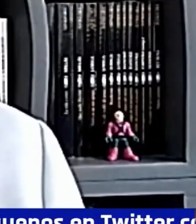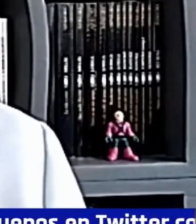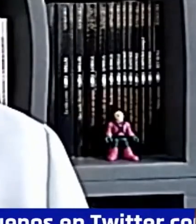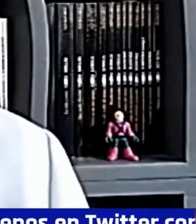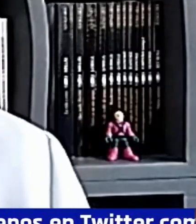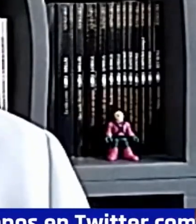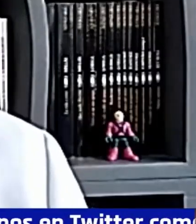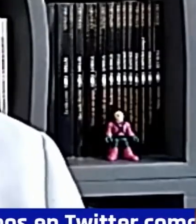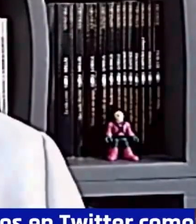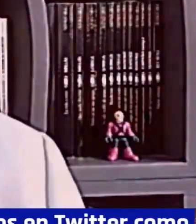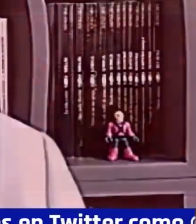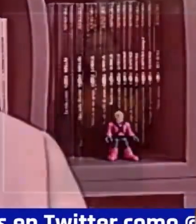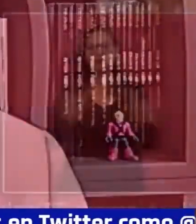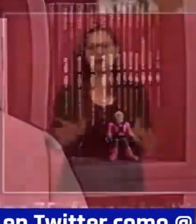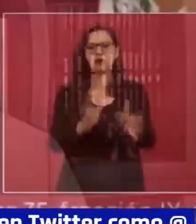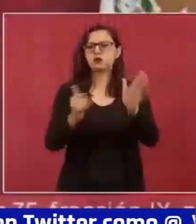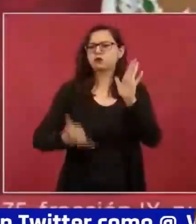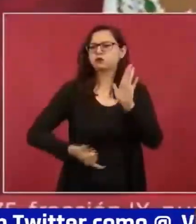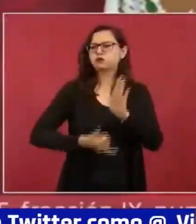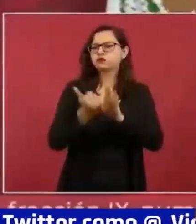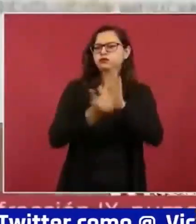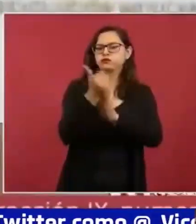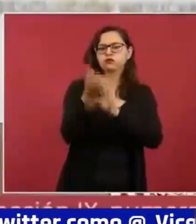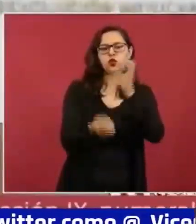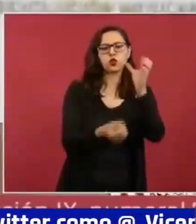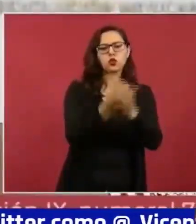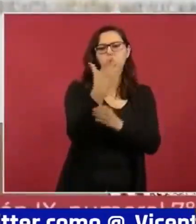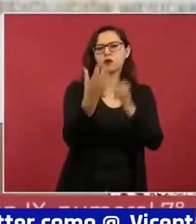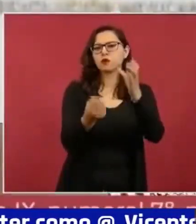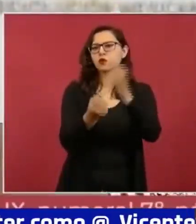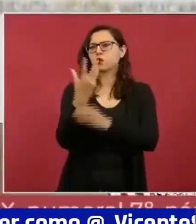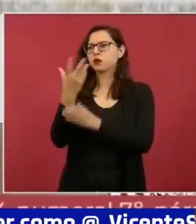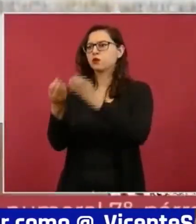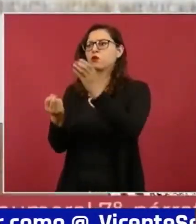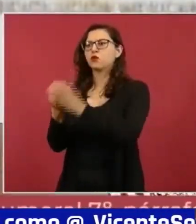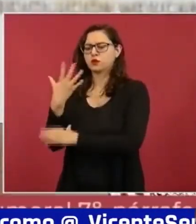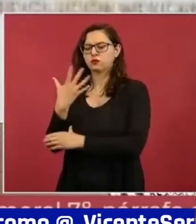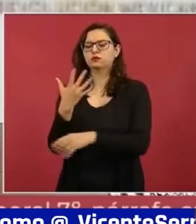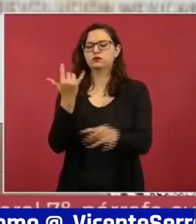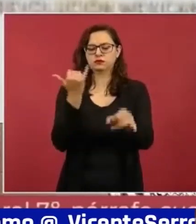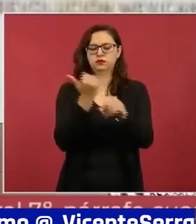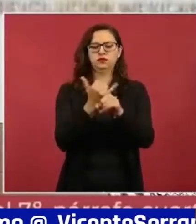además investigaciones, puntos de vista